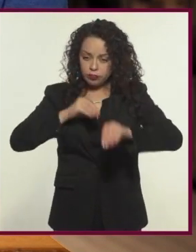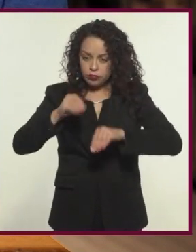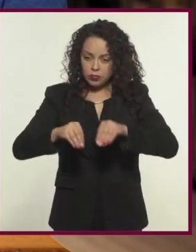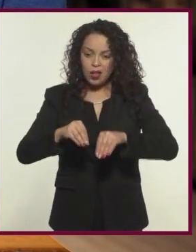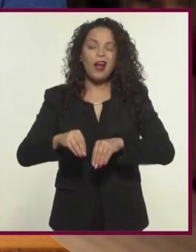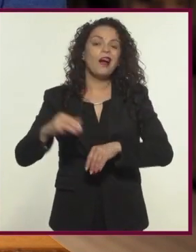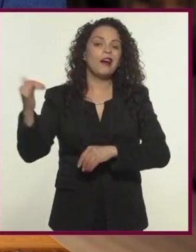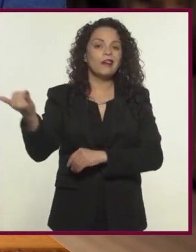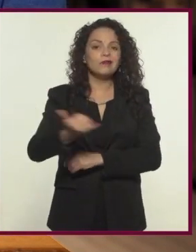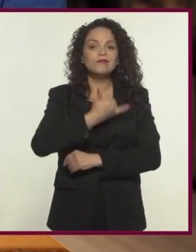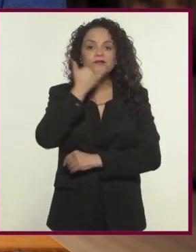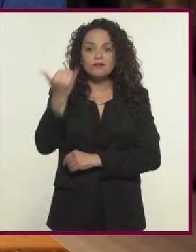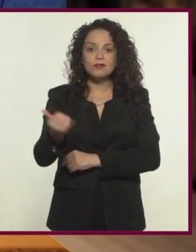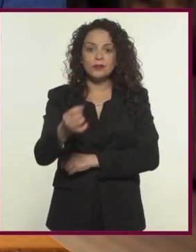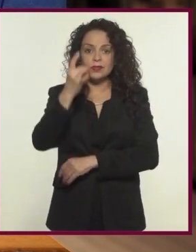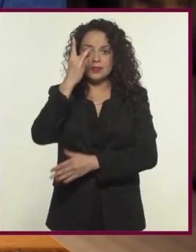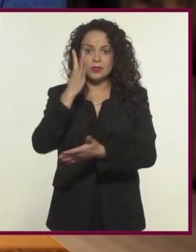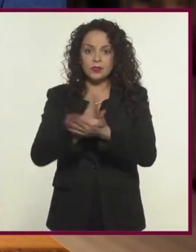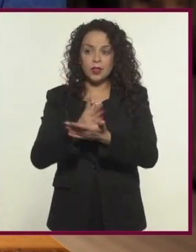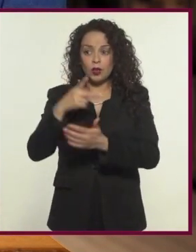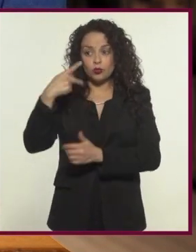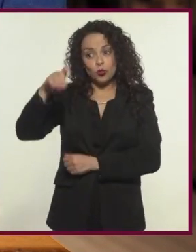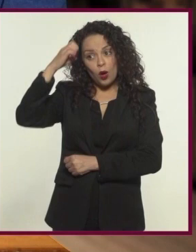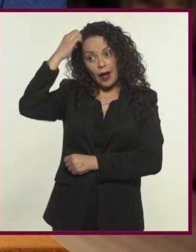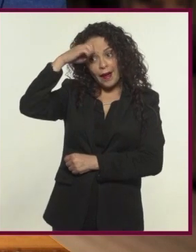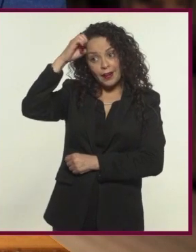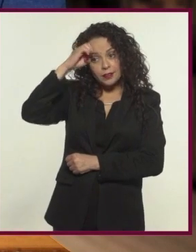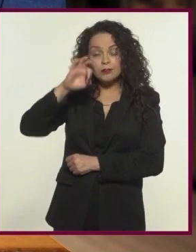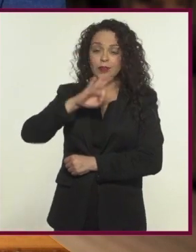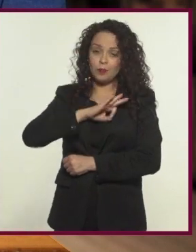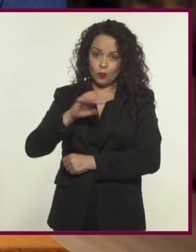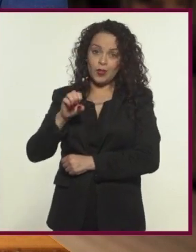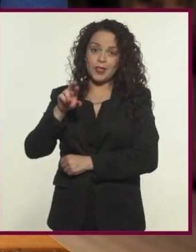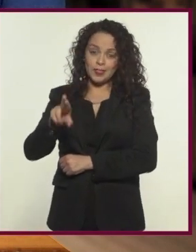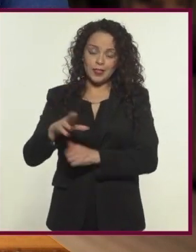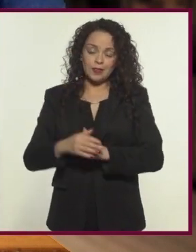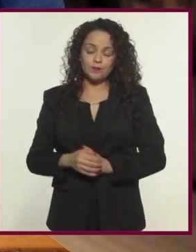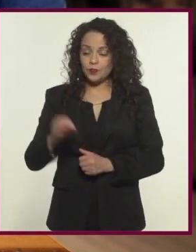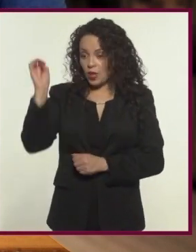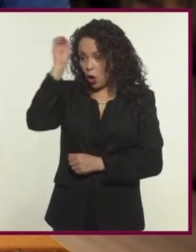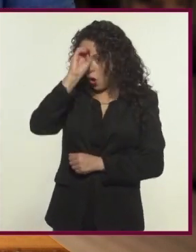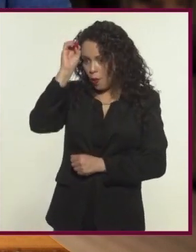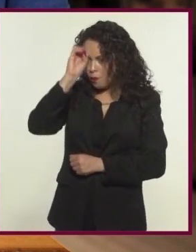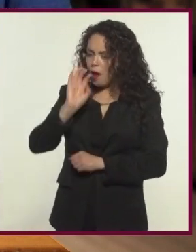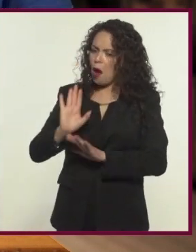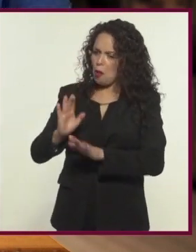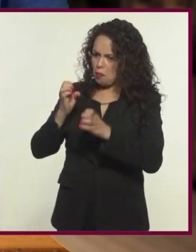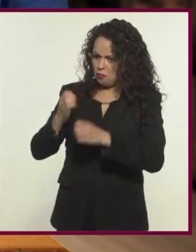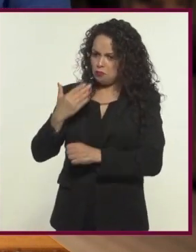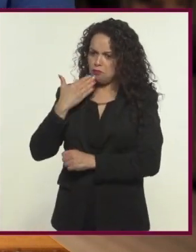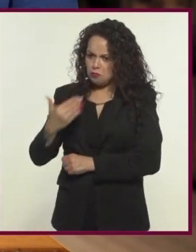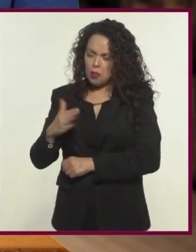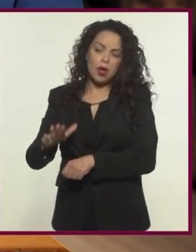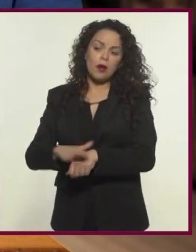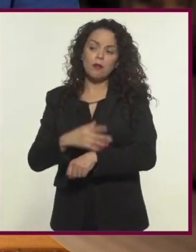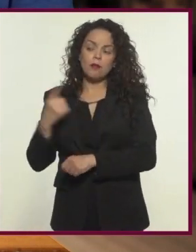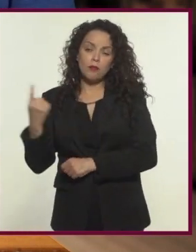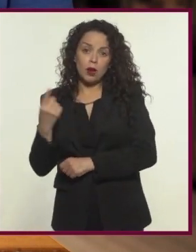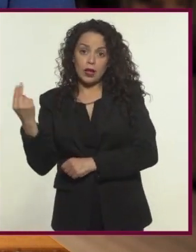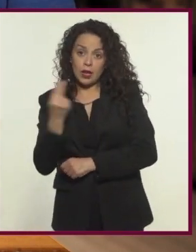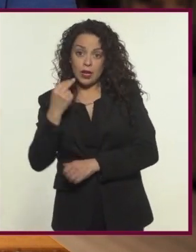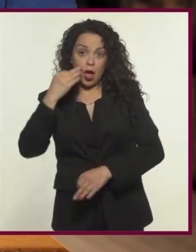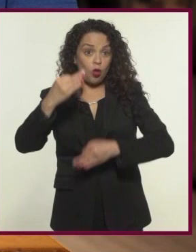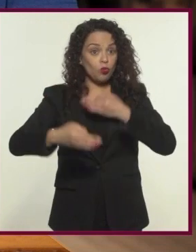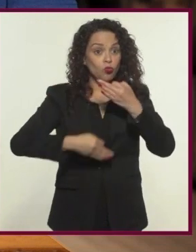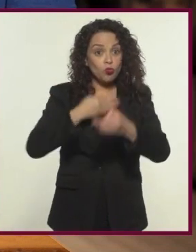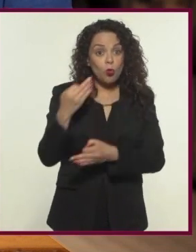elementos, puede caer en el error de hacerlo únicamente desde su experiencia. Que como opinión es válida, porque no